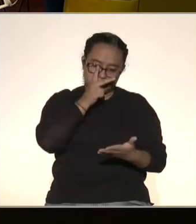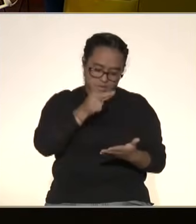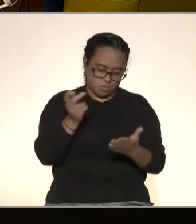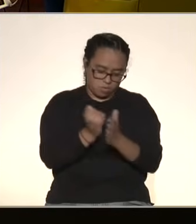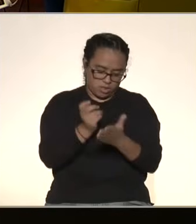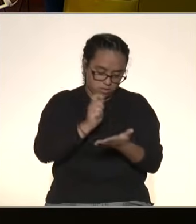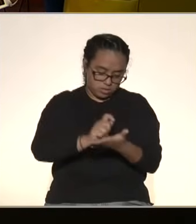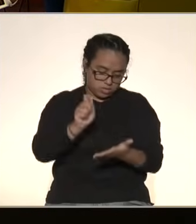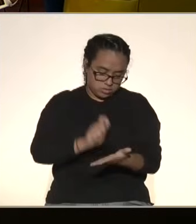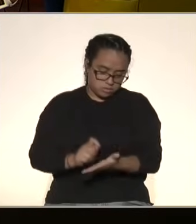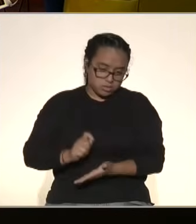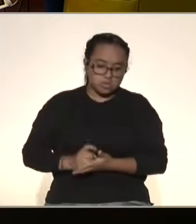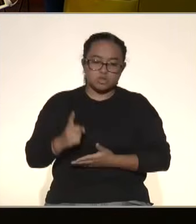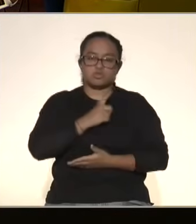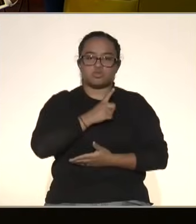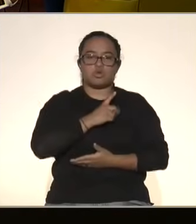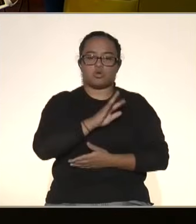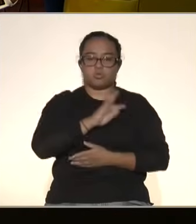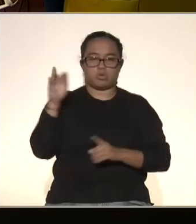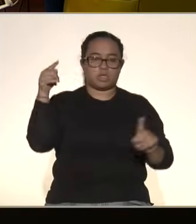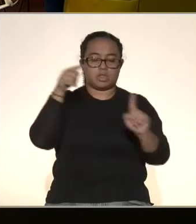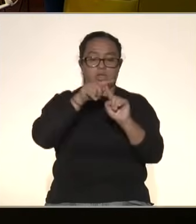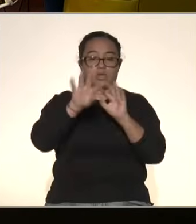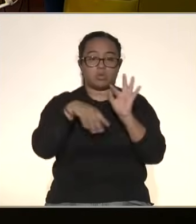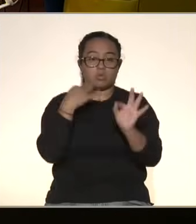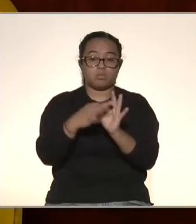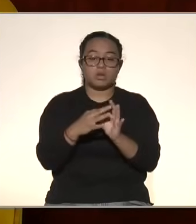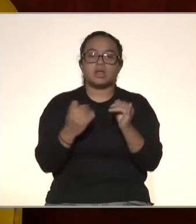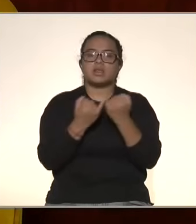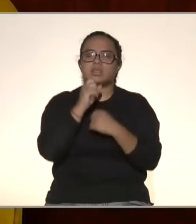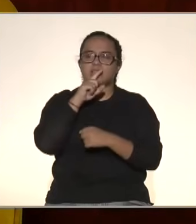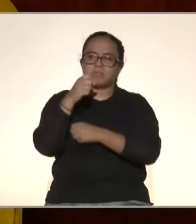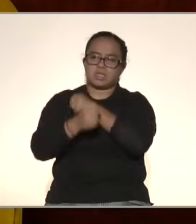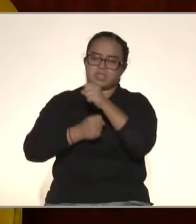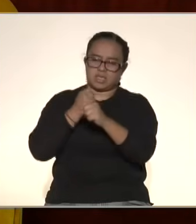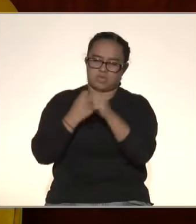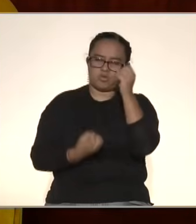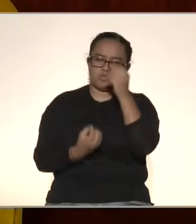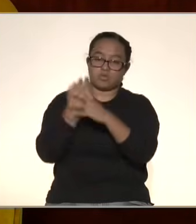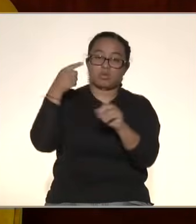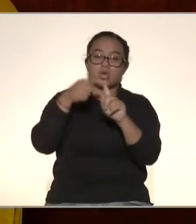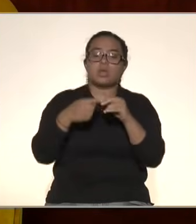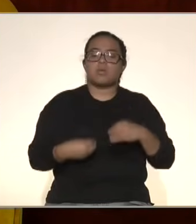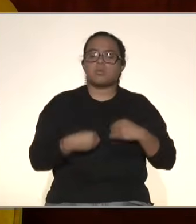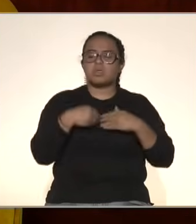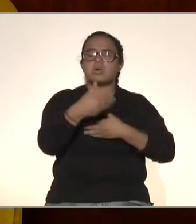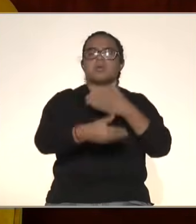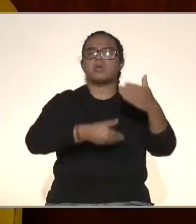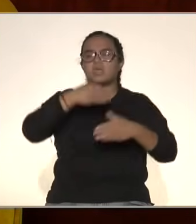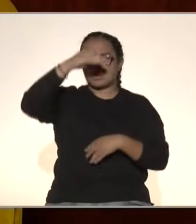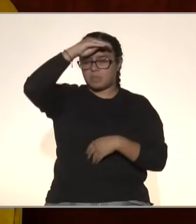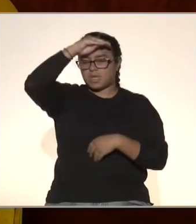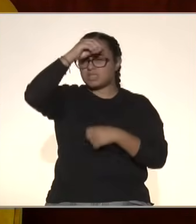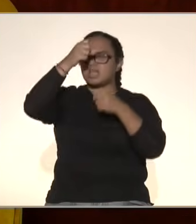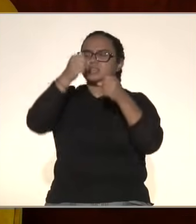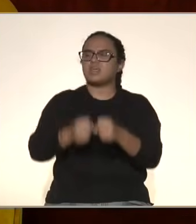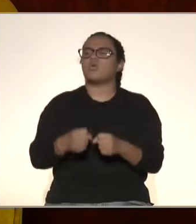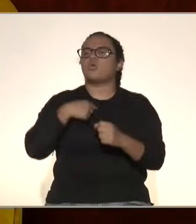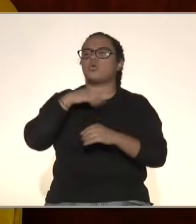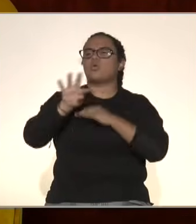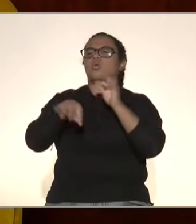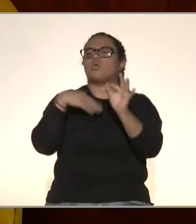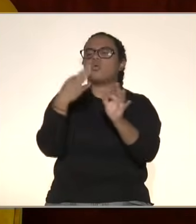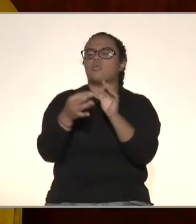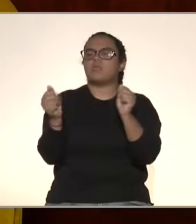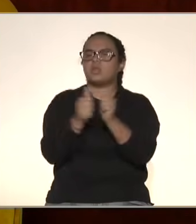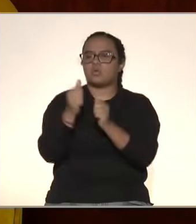por arte de magia. Creo que pasa lo mismo con los propósitos de Año Nuevo. La vida avanza y todos creen que se cumplirán solo por comerlos